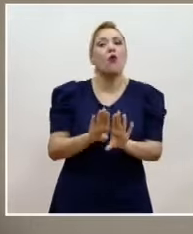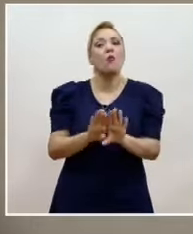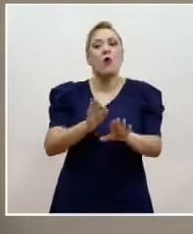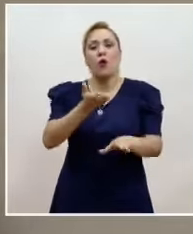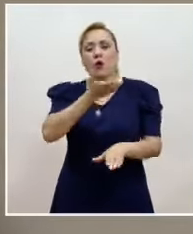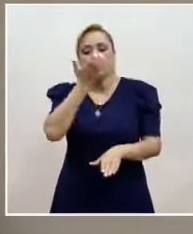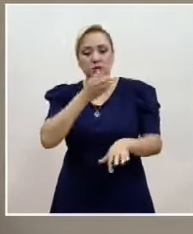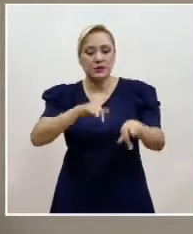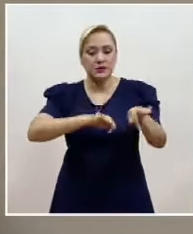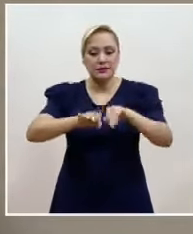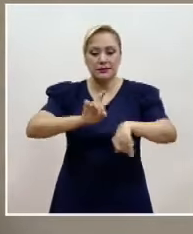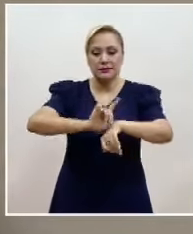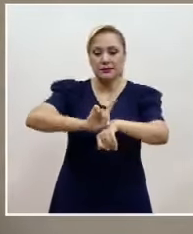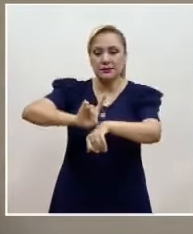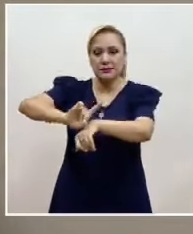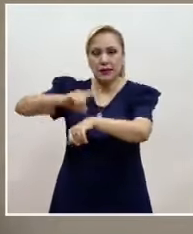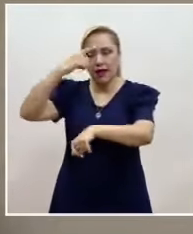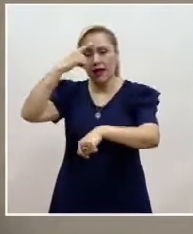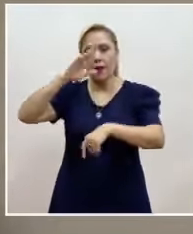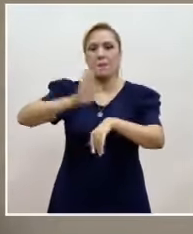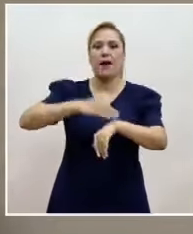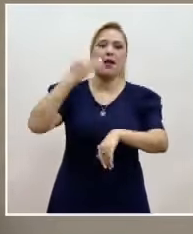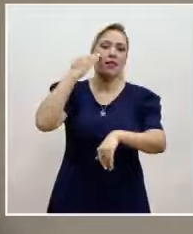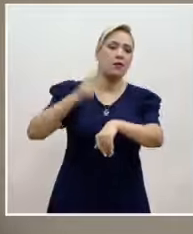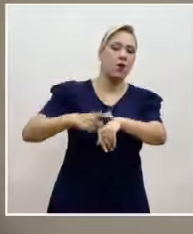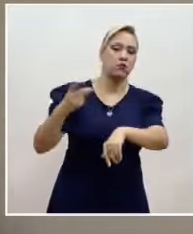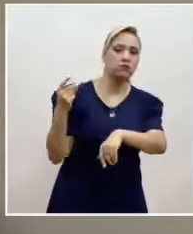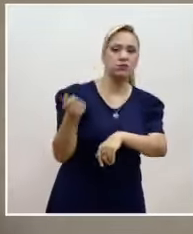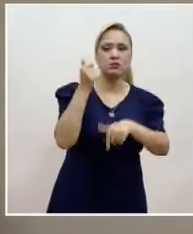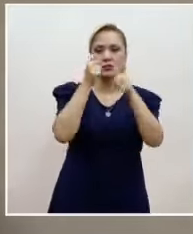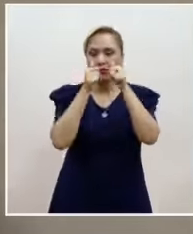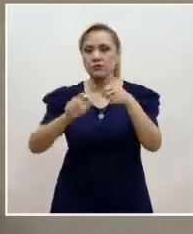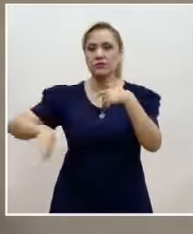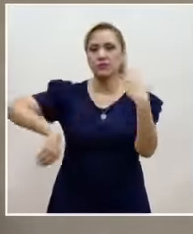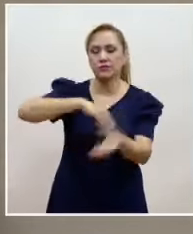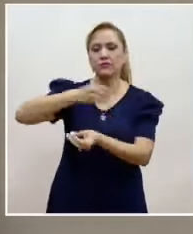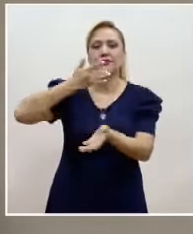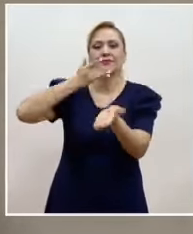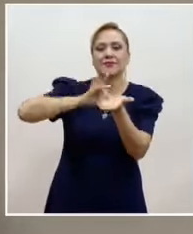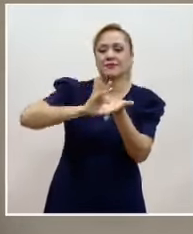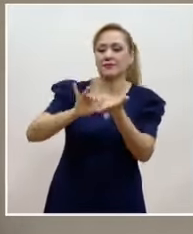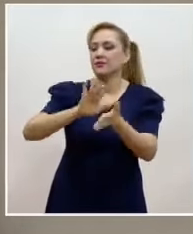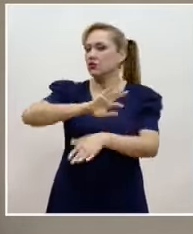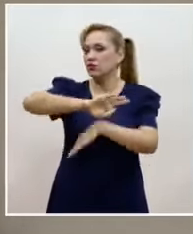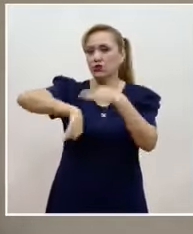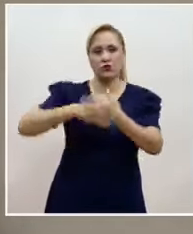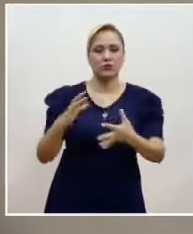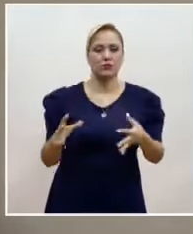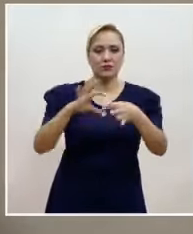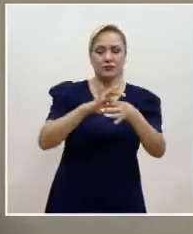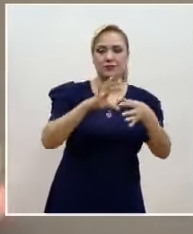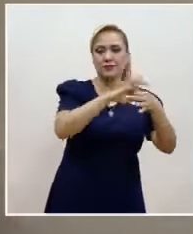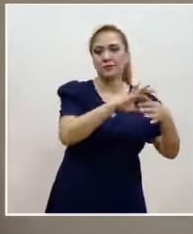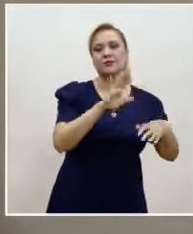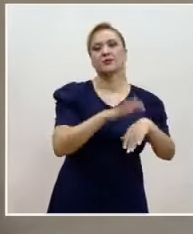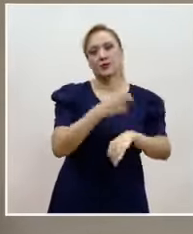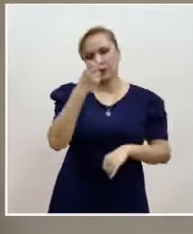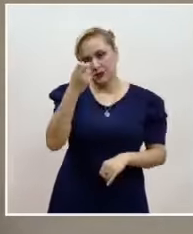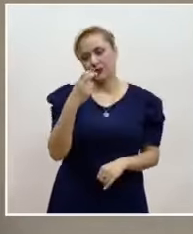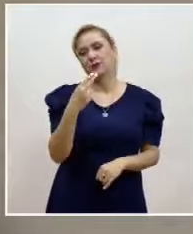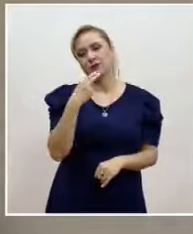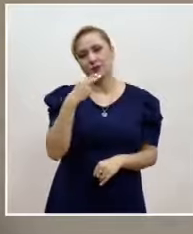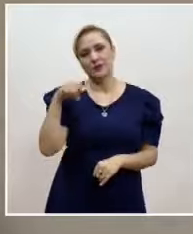tener perspectivas multidisciplinarias, pues estamos, o sea, no lo vamos a lograr. Por eso surge, de hecho, el Legal Tech y por eso